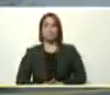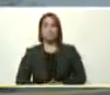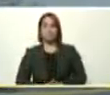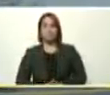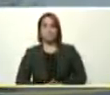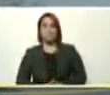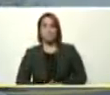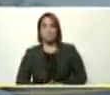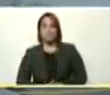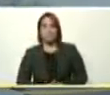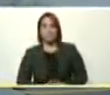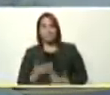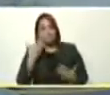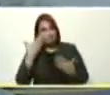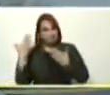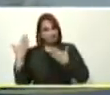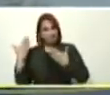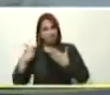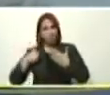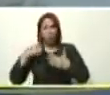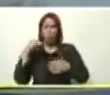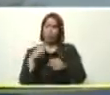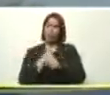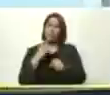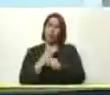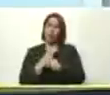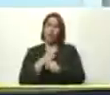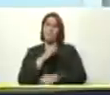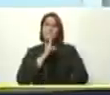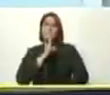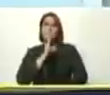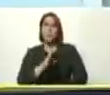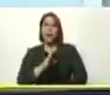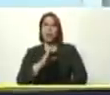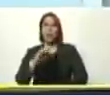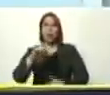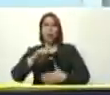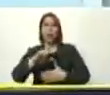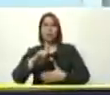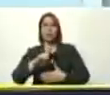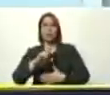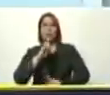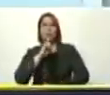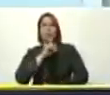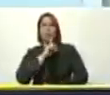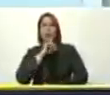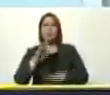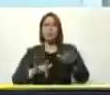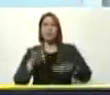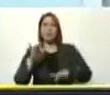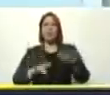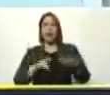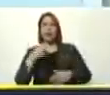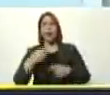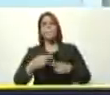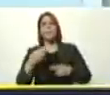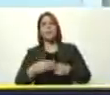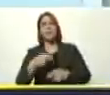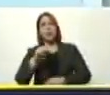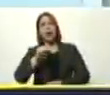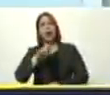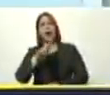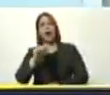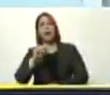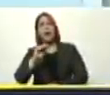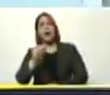Araque, yo trabajé en el Banco Latino con una secretaria de apellido Araque, no me acuerdo el nombre de ella, Xiomara Araque se